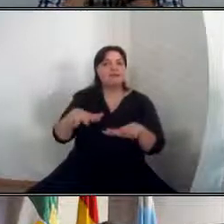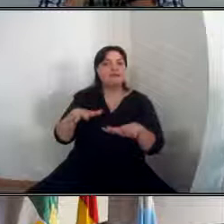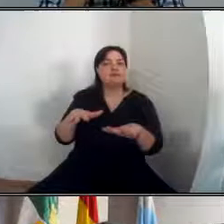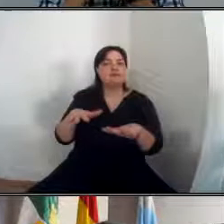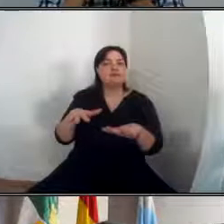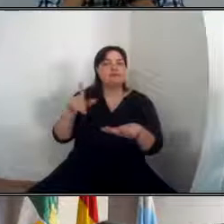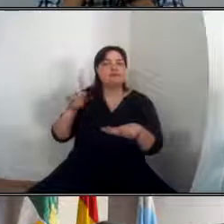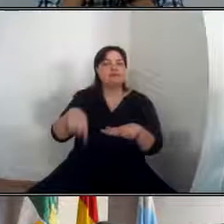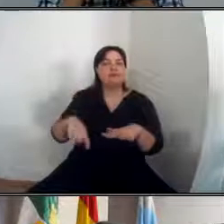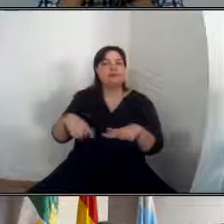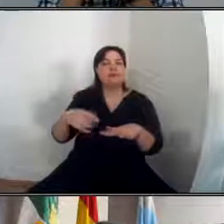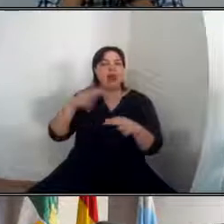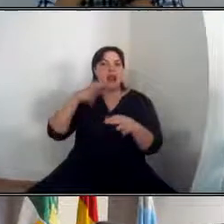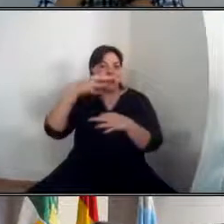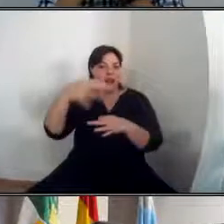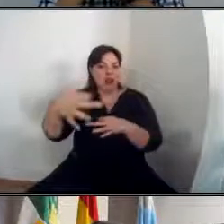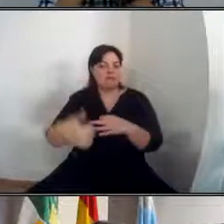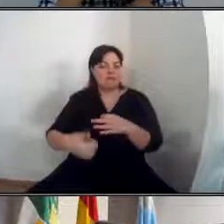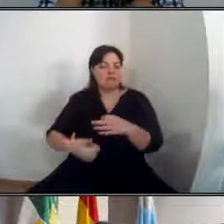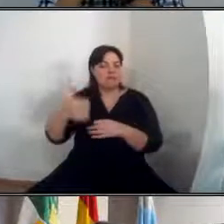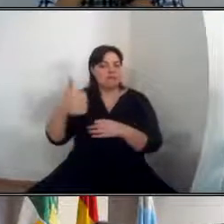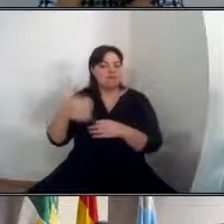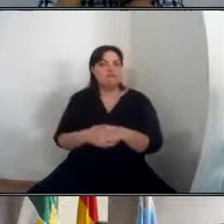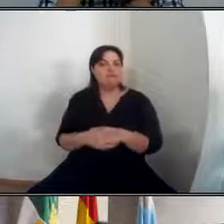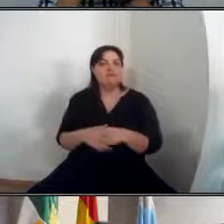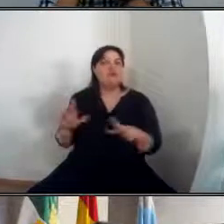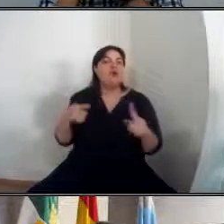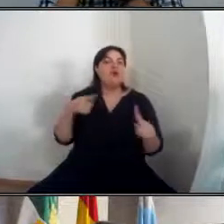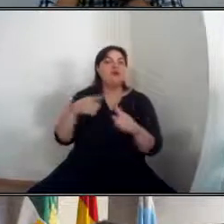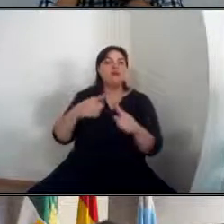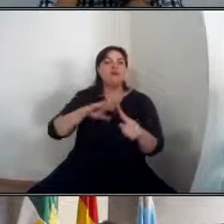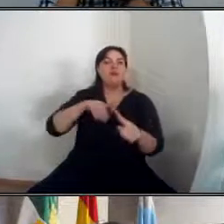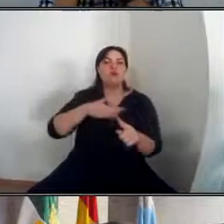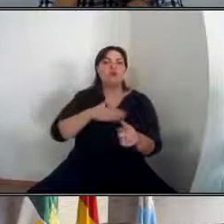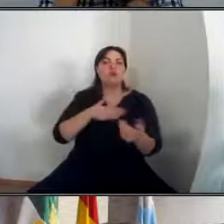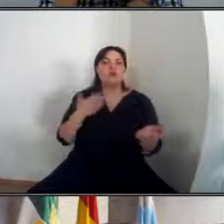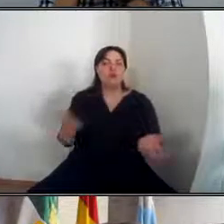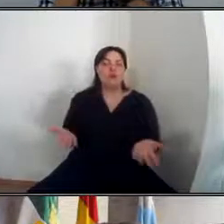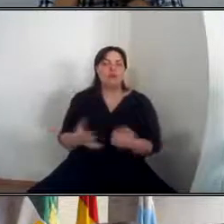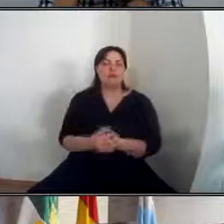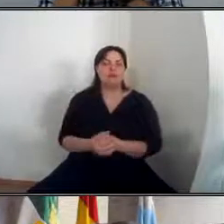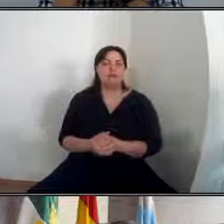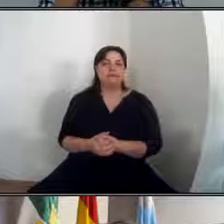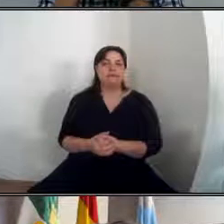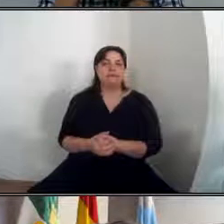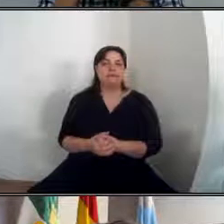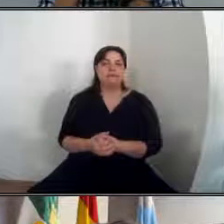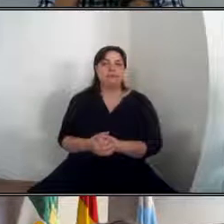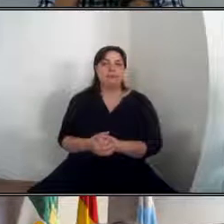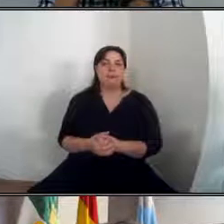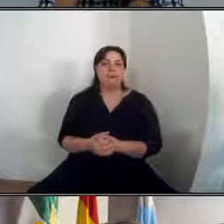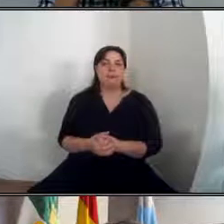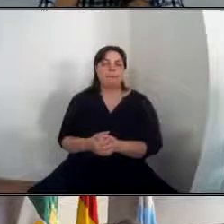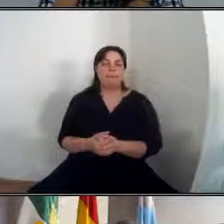con mayor intensidad, pero el objetivo no es otro que intentar llegar a todos los fondos que